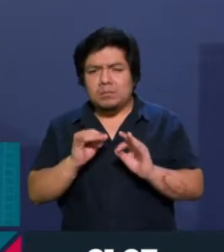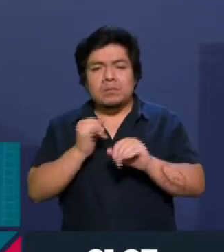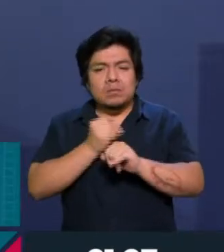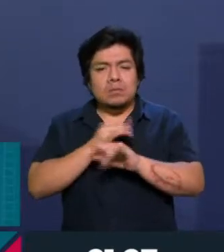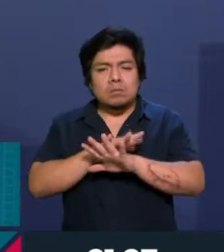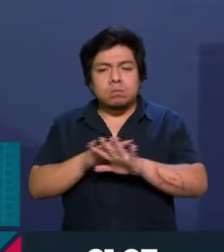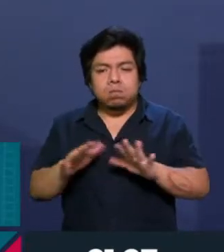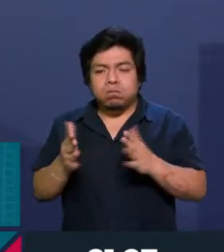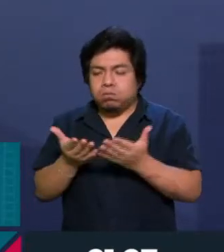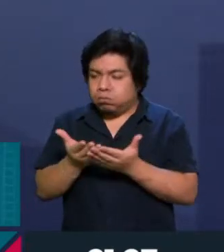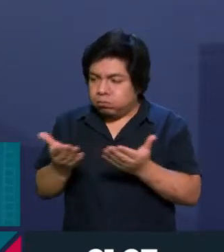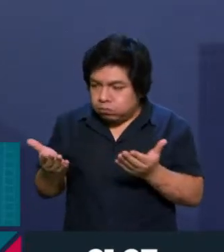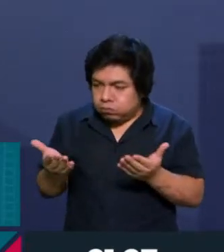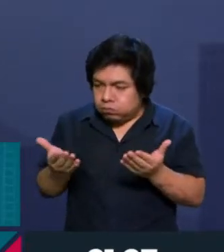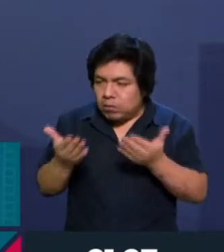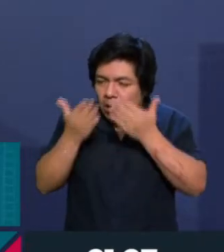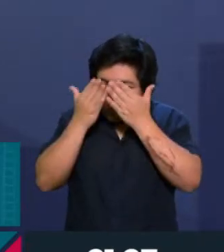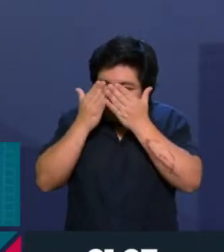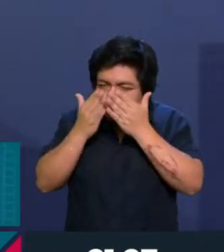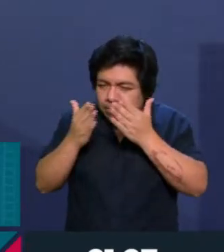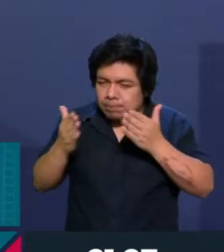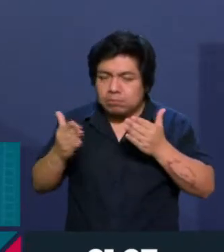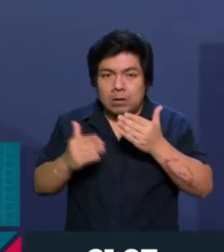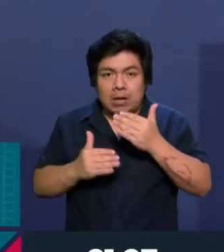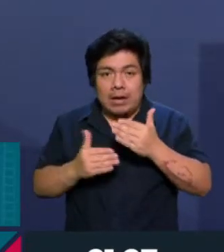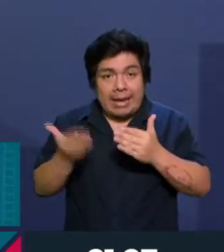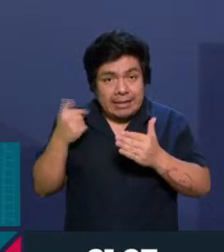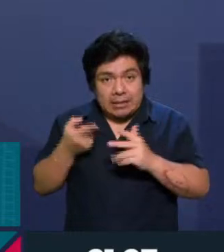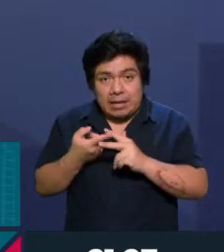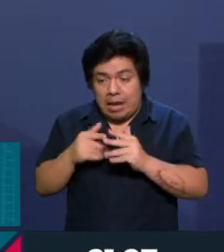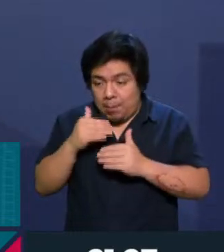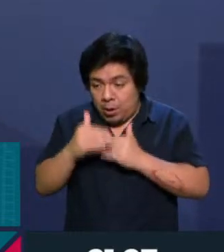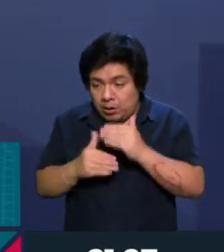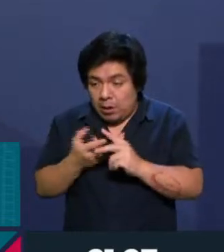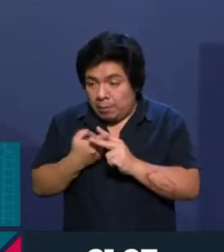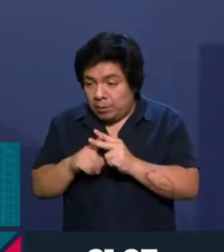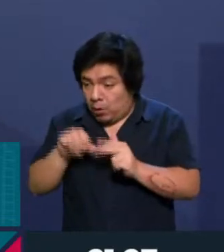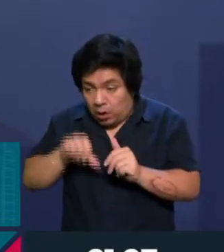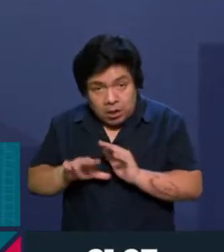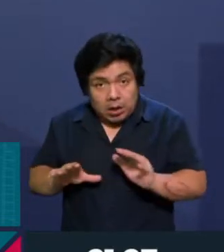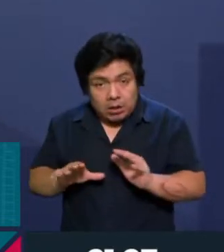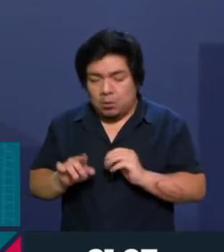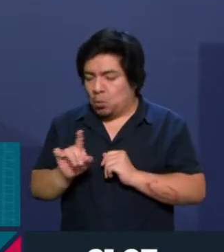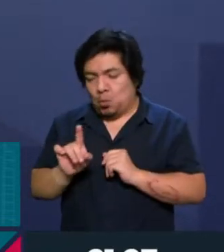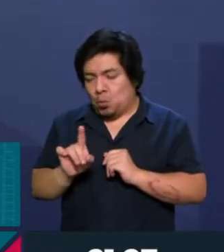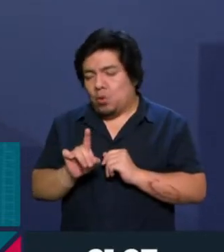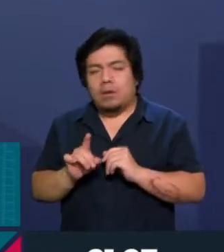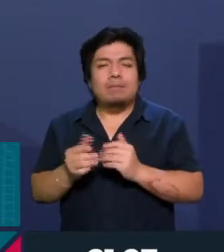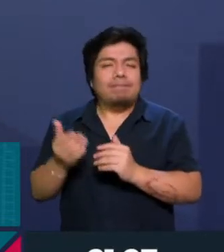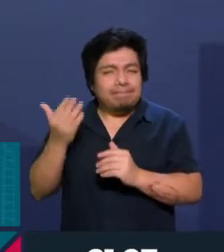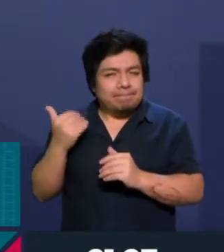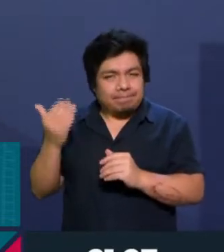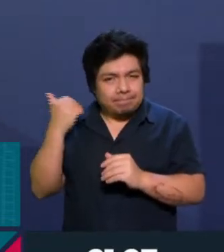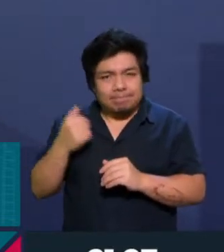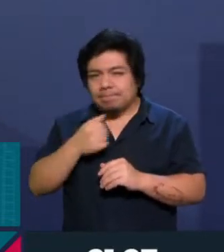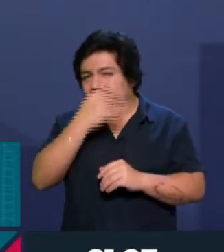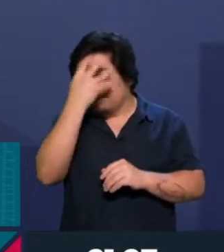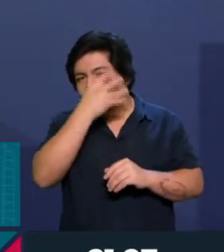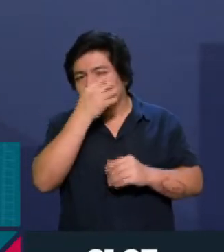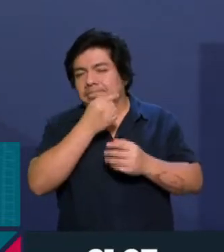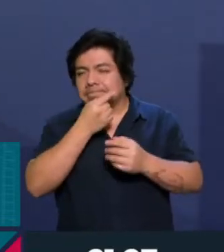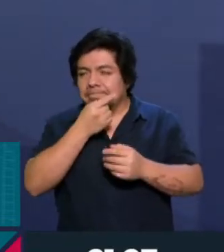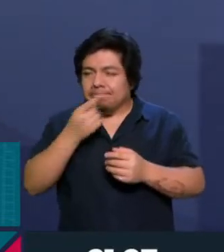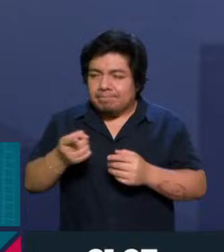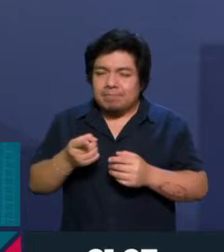se empiece a visibilizar un proceso que no empezó ahorita. Hay que decirlo. Y de hecho este anuncio que ha hecho el señor Donald Trump de que van